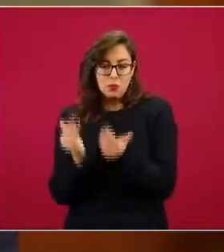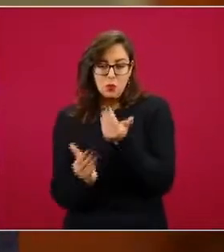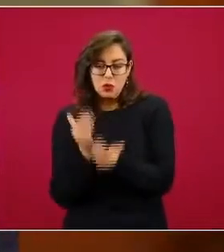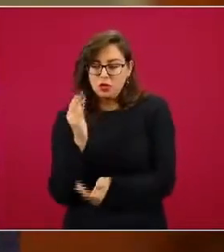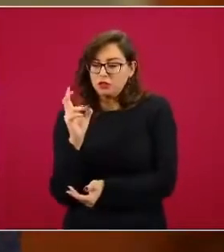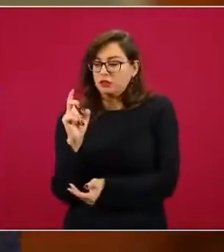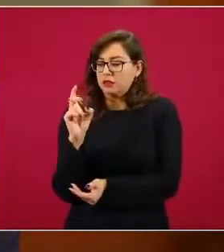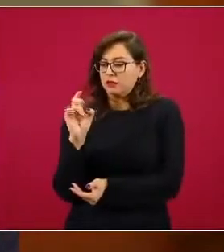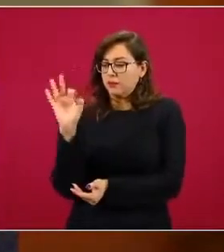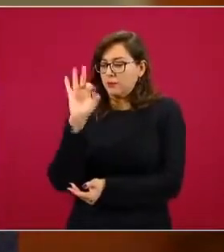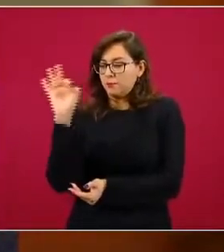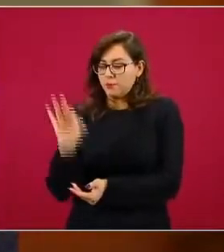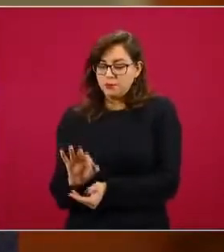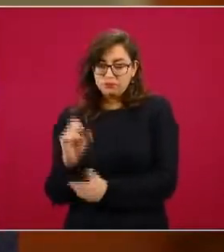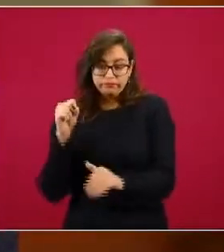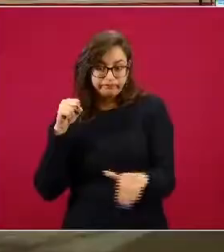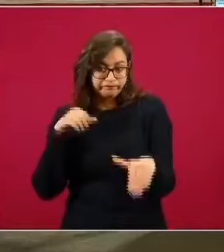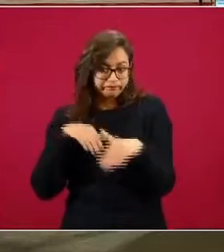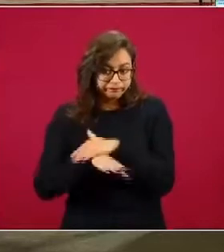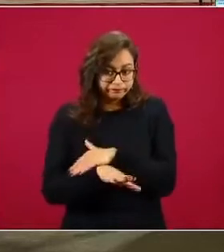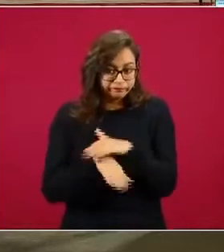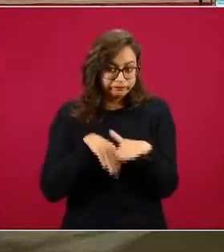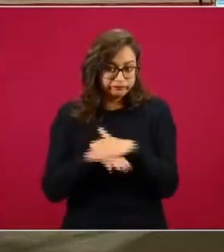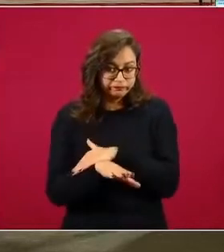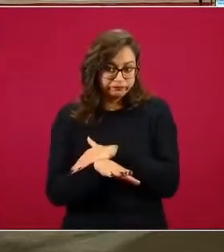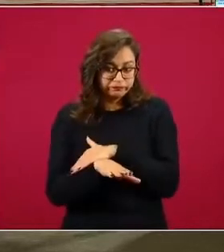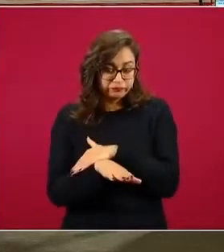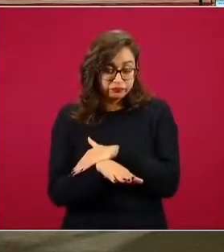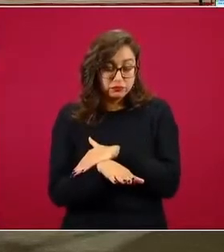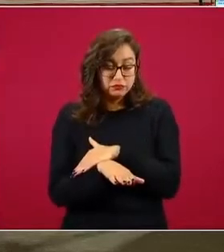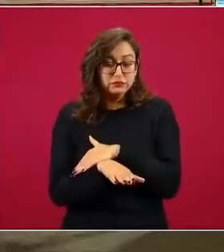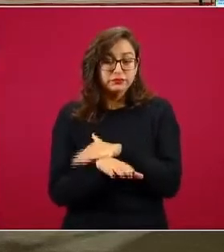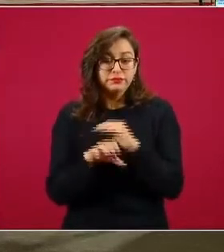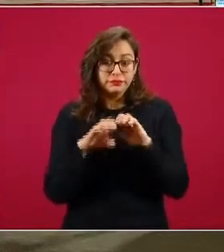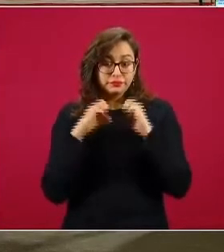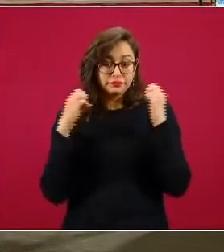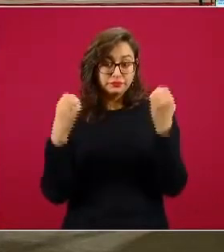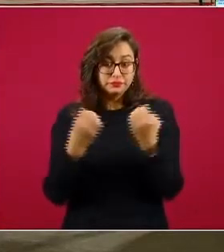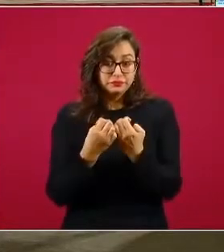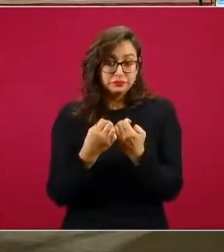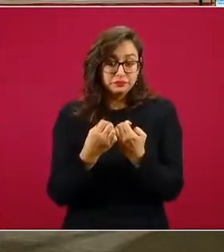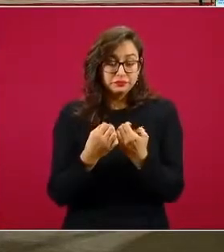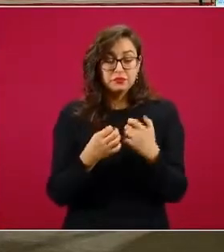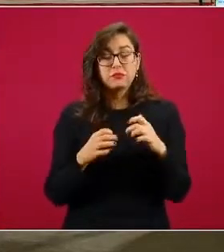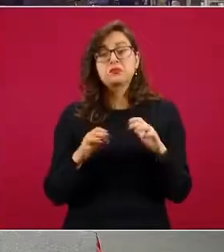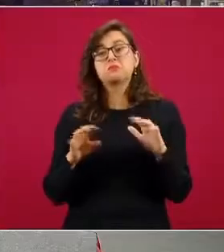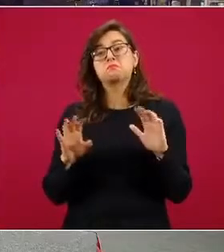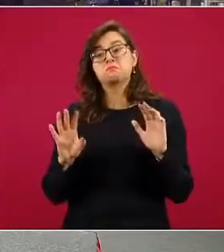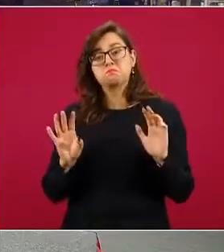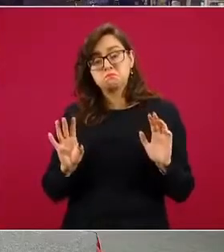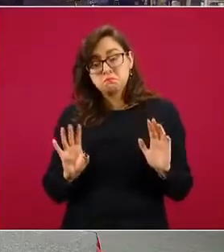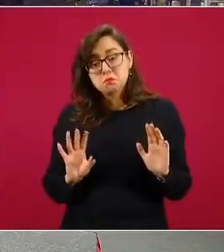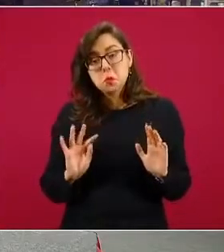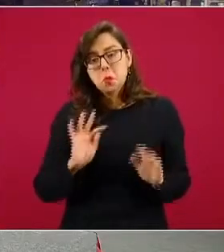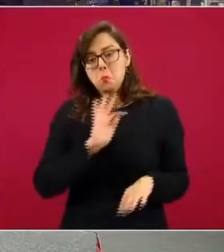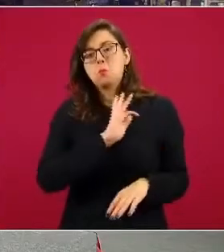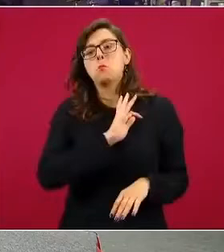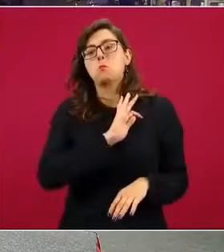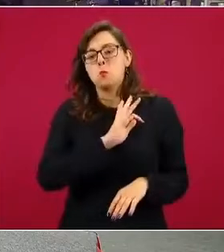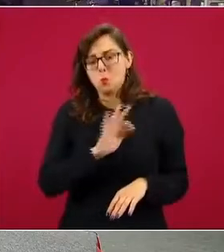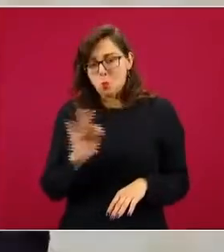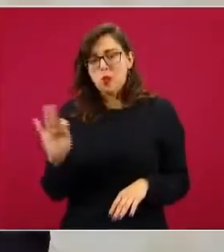del 30% que se ha definido con esta liga, se